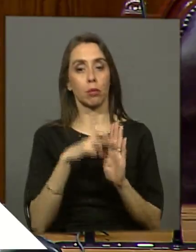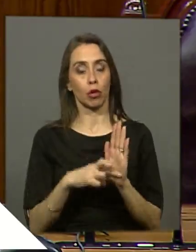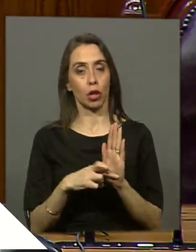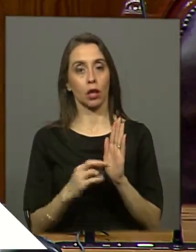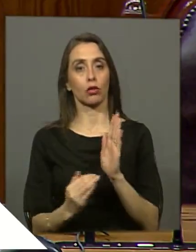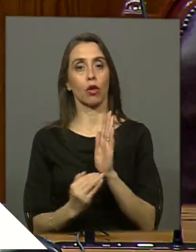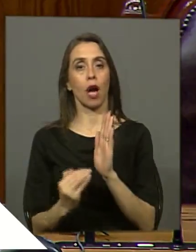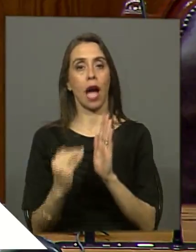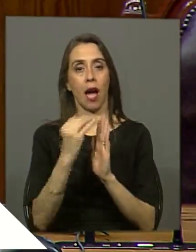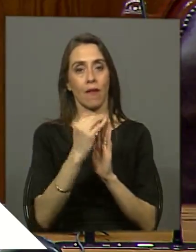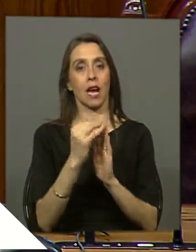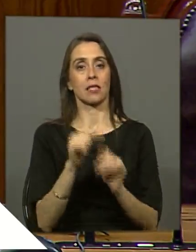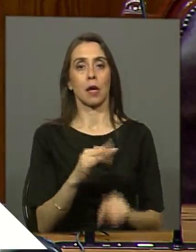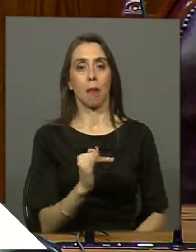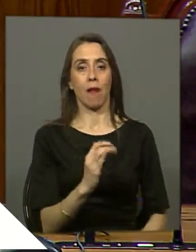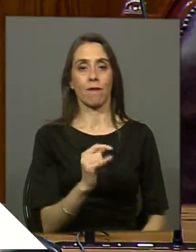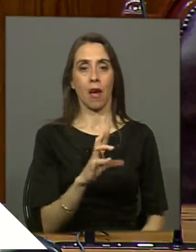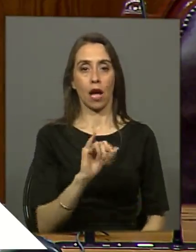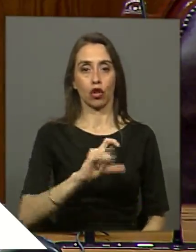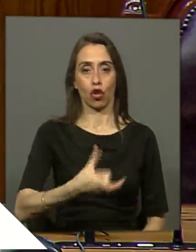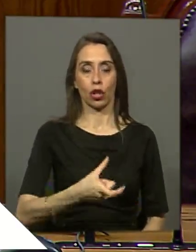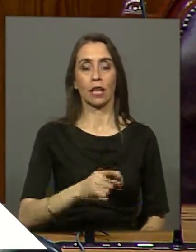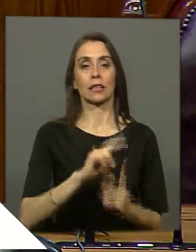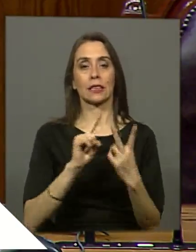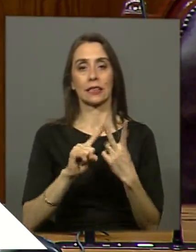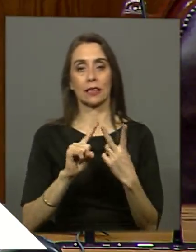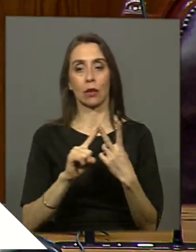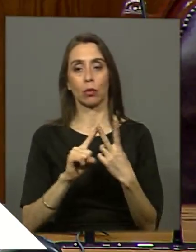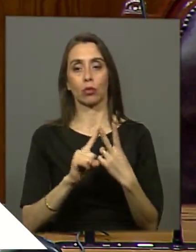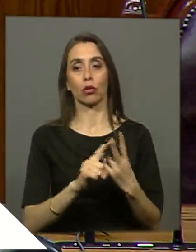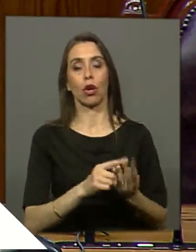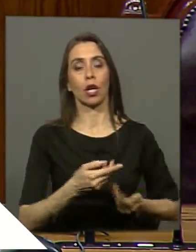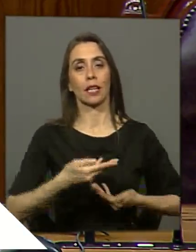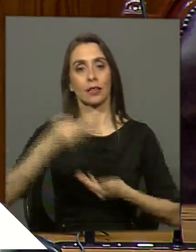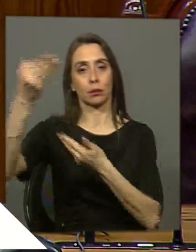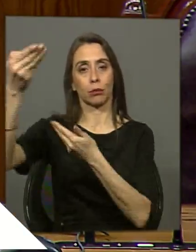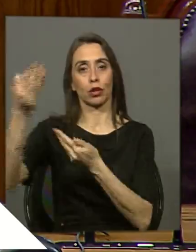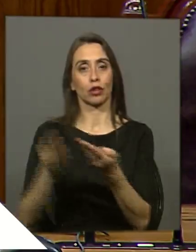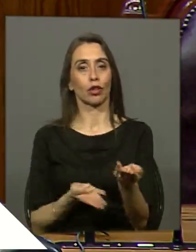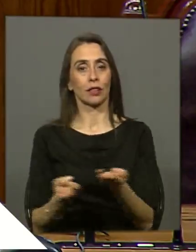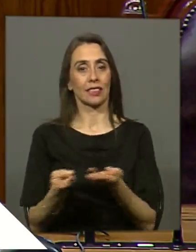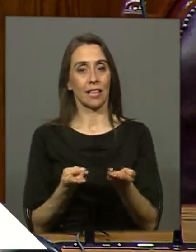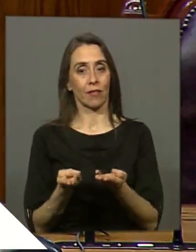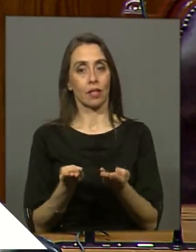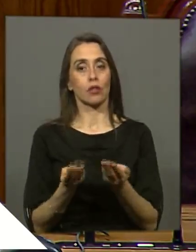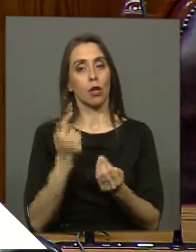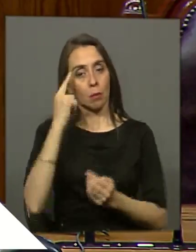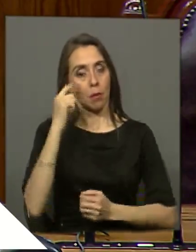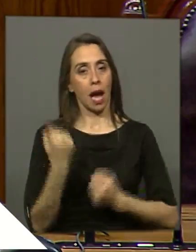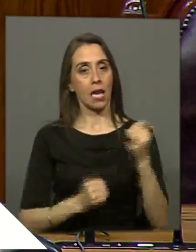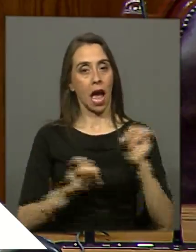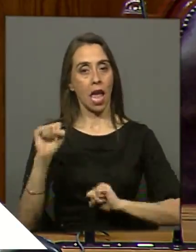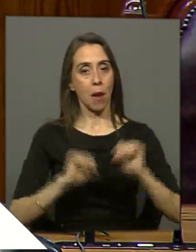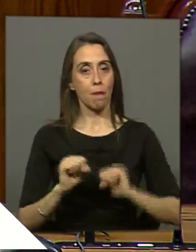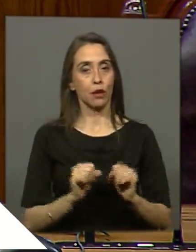significativamente para ese mercado y en segundo lugar todo lo que es exportación de servicios es para empresas pequeñas